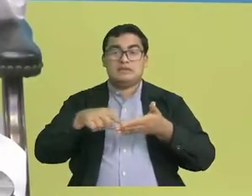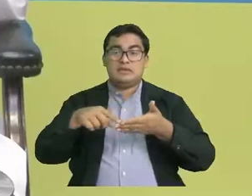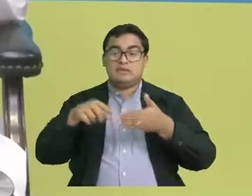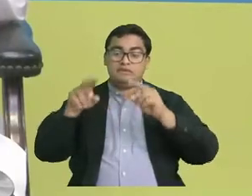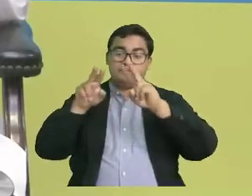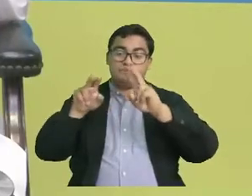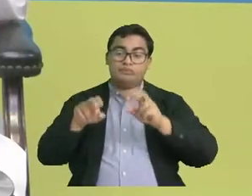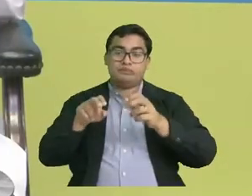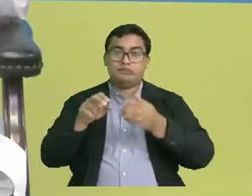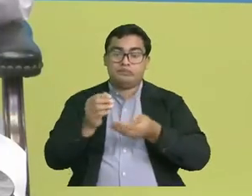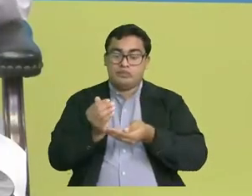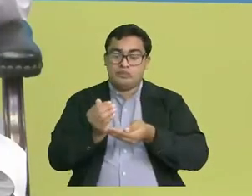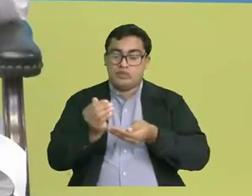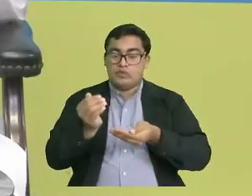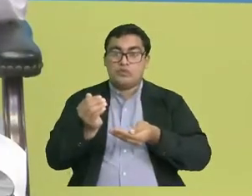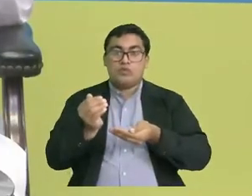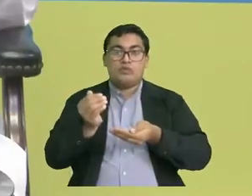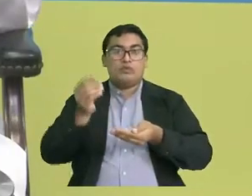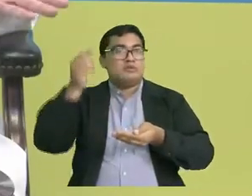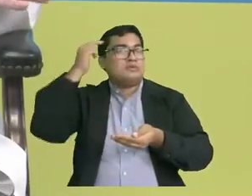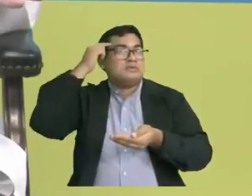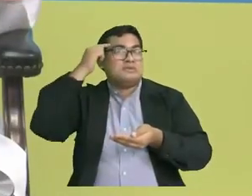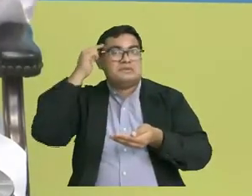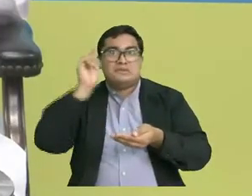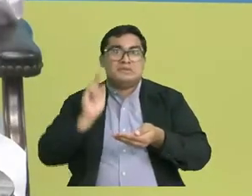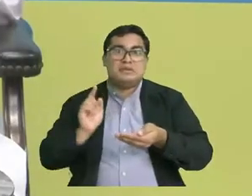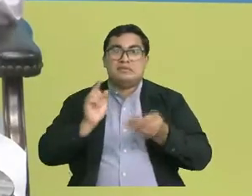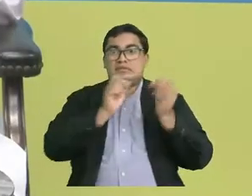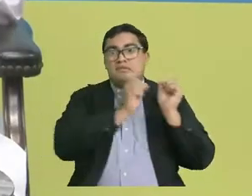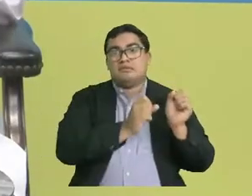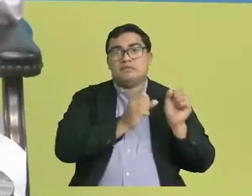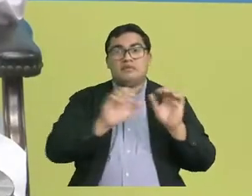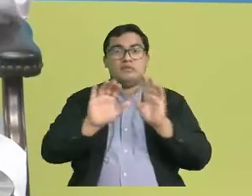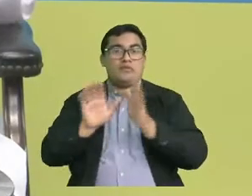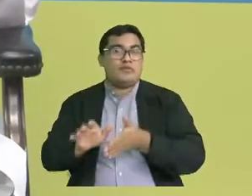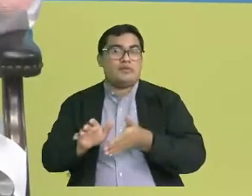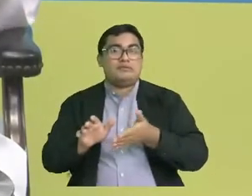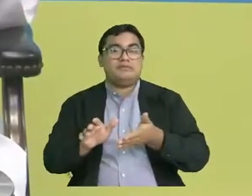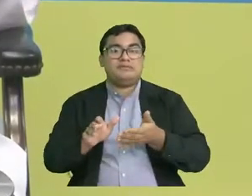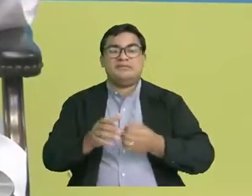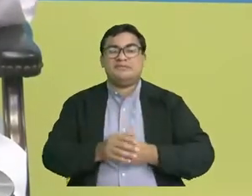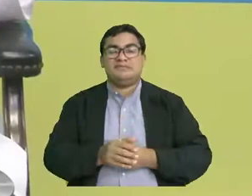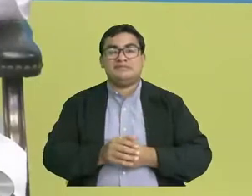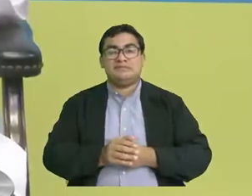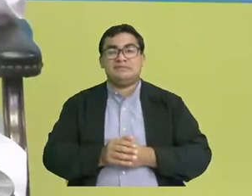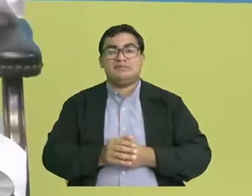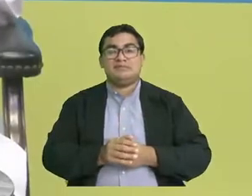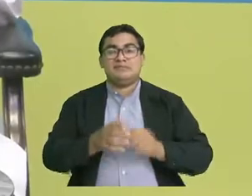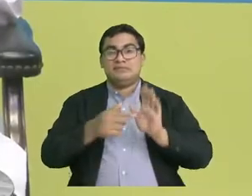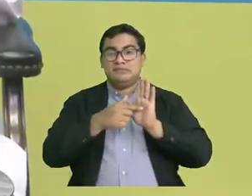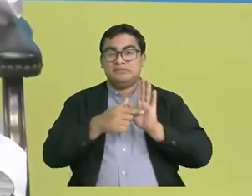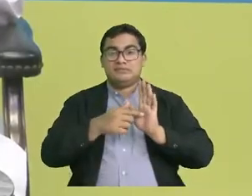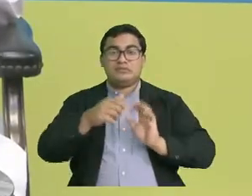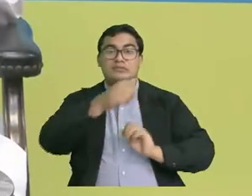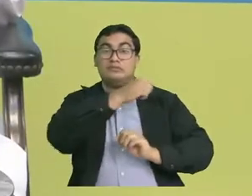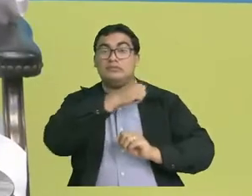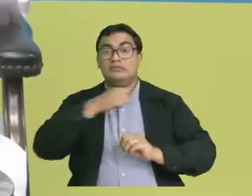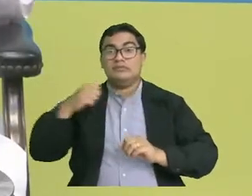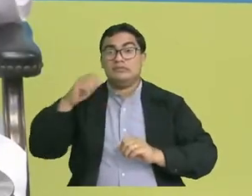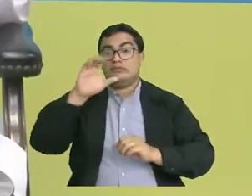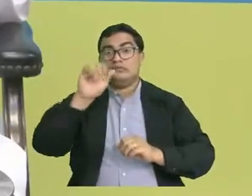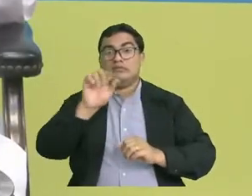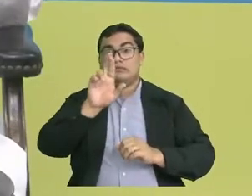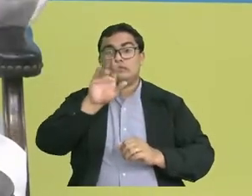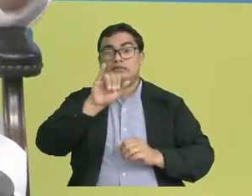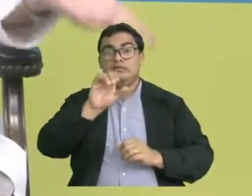revisamos su gónada, no podríamos saber si era varón o era mujer. Si le hacemos el examen de cariotipo, nos